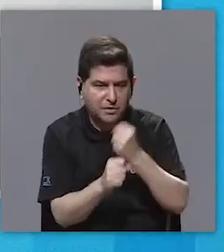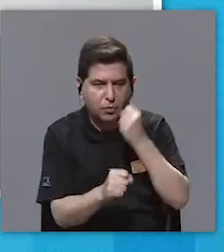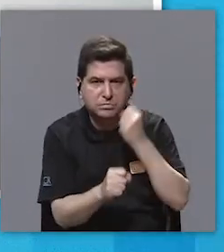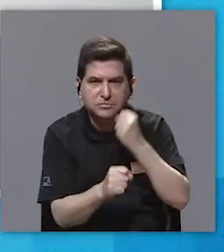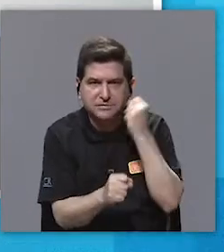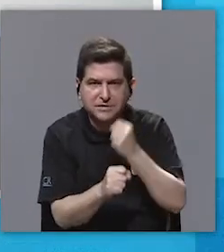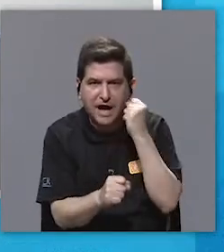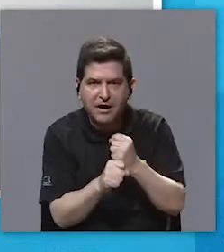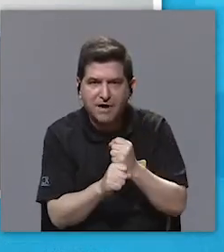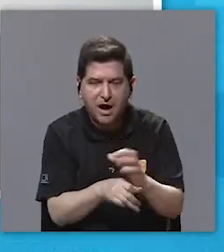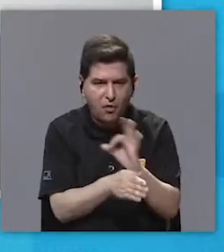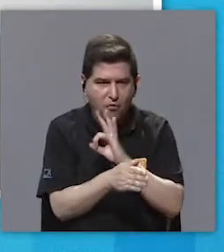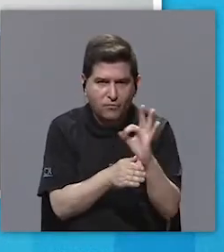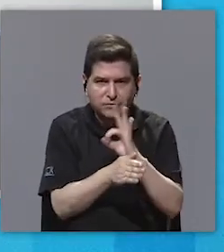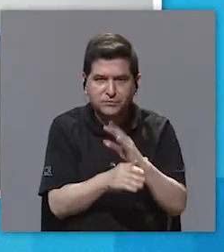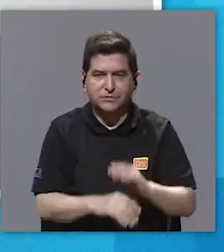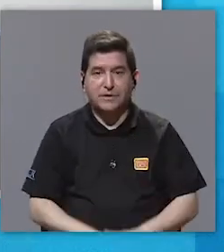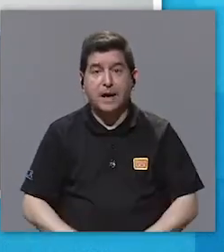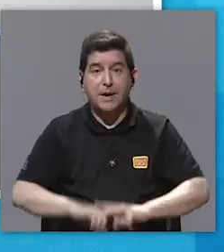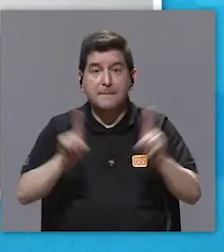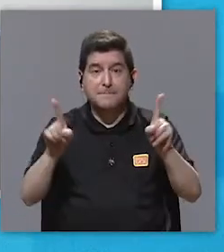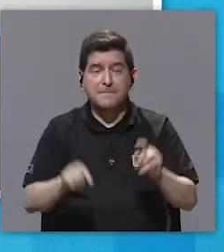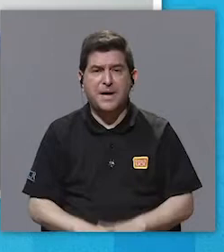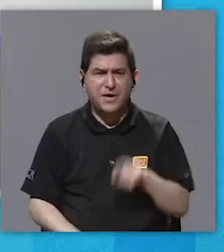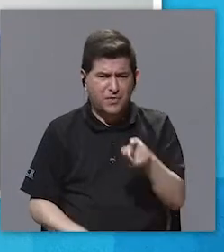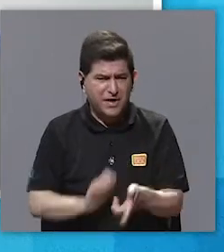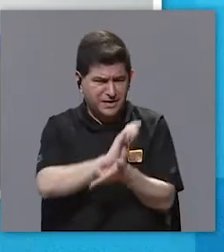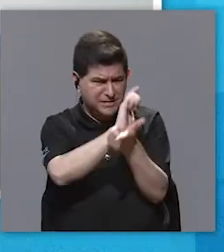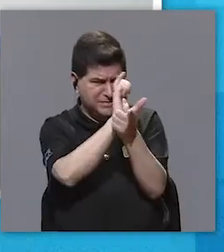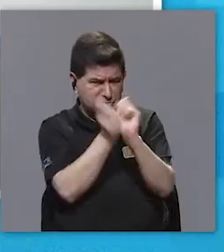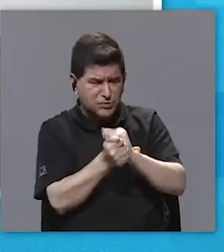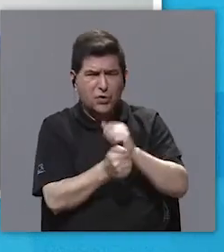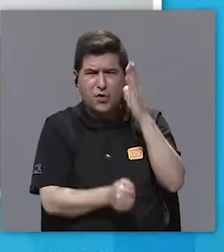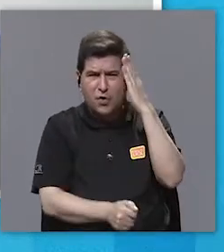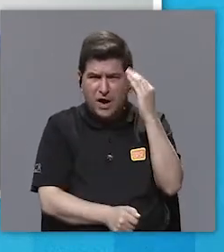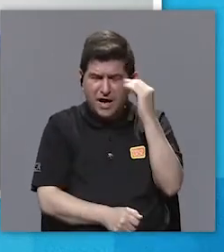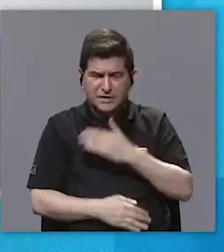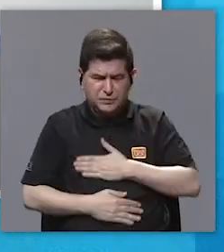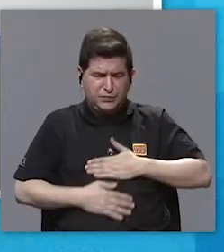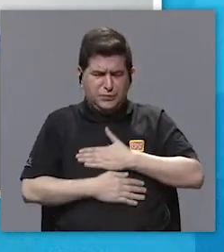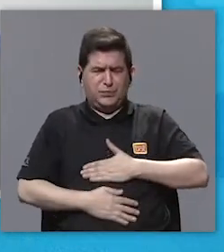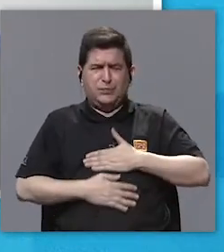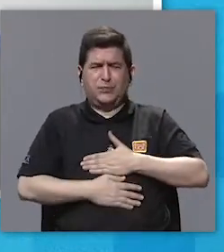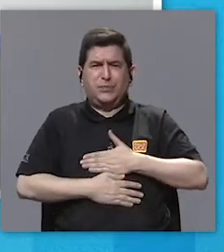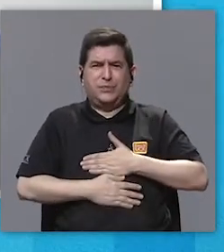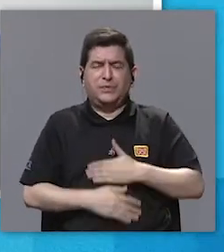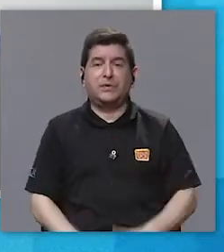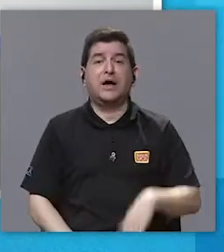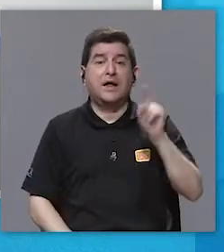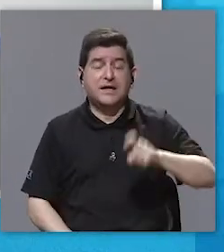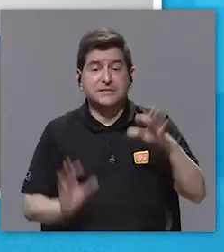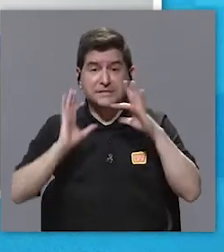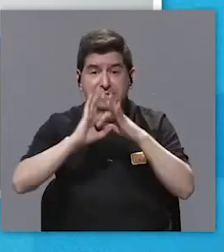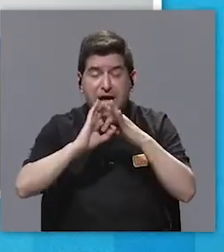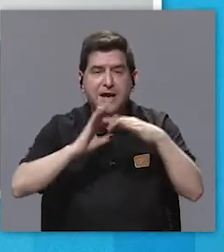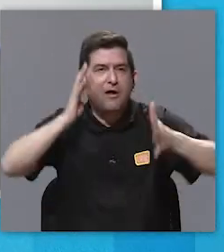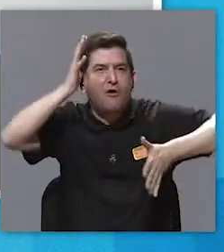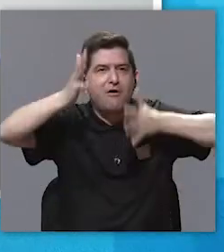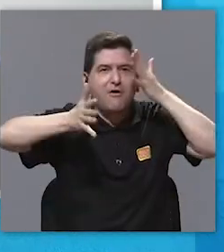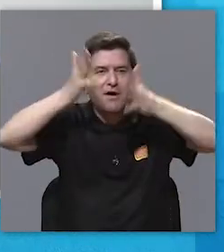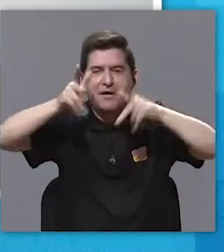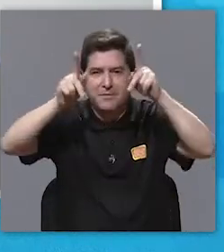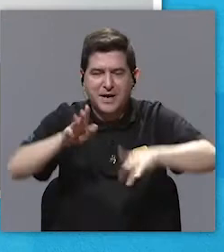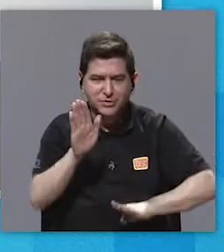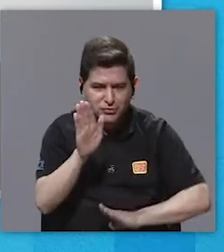de funcionalidad pero cómo volver es una experiencia divertida tiene que ver mucho con la creatividad de